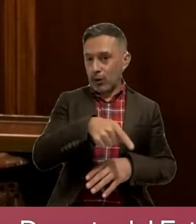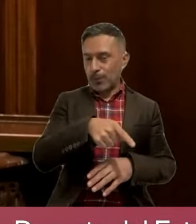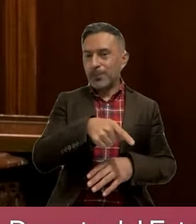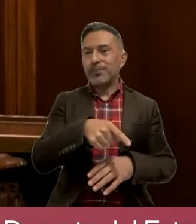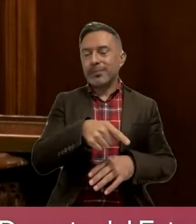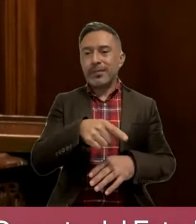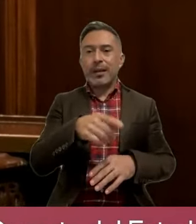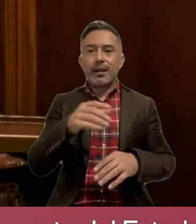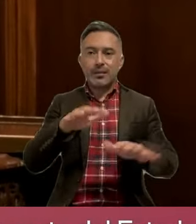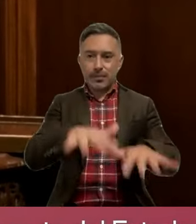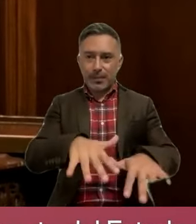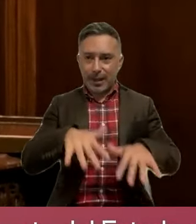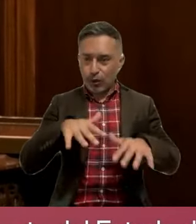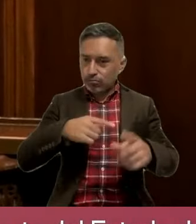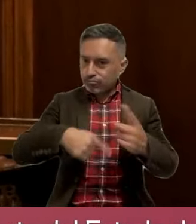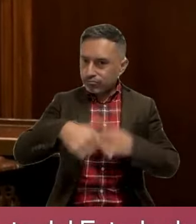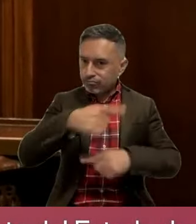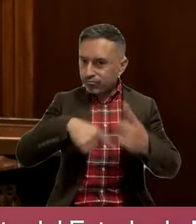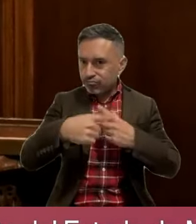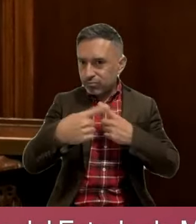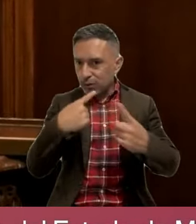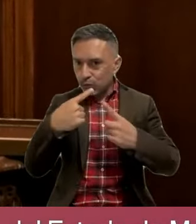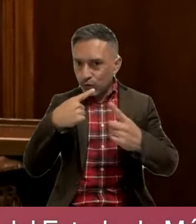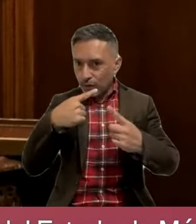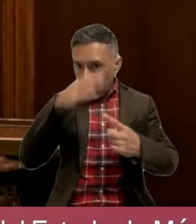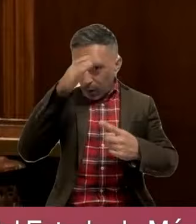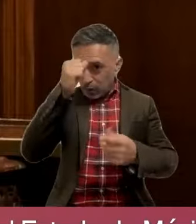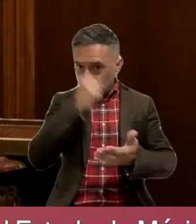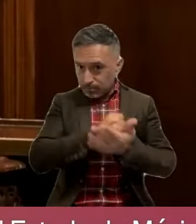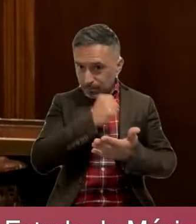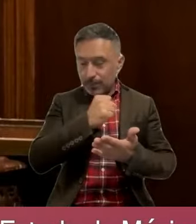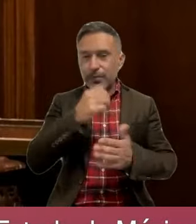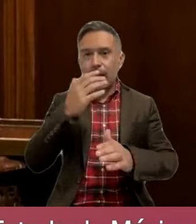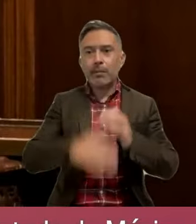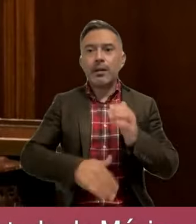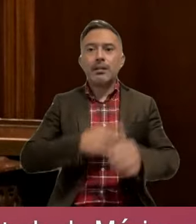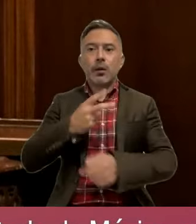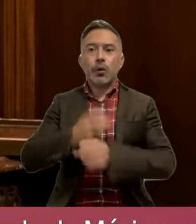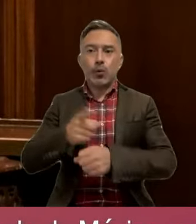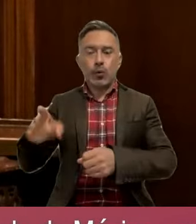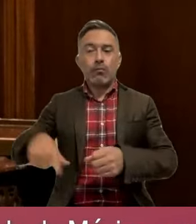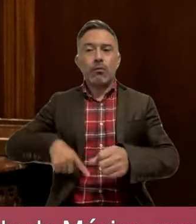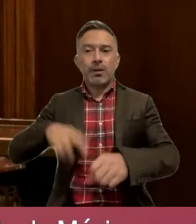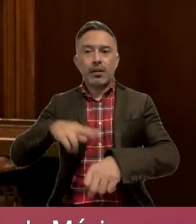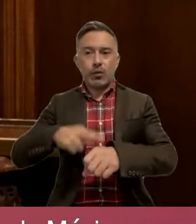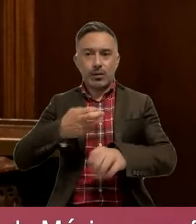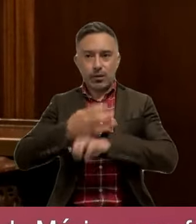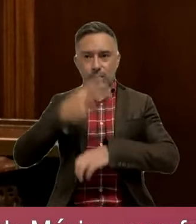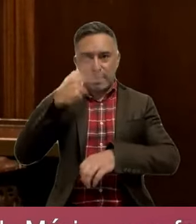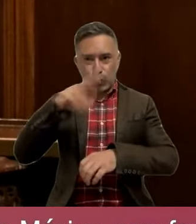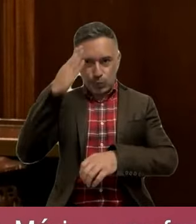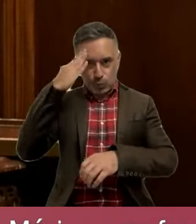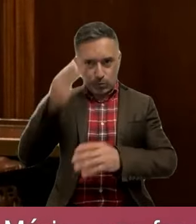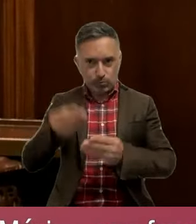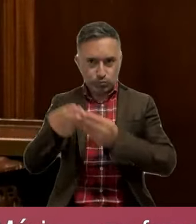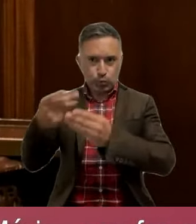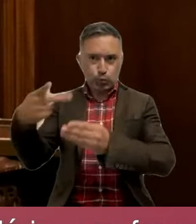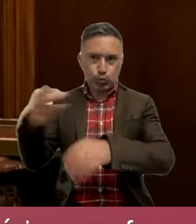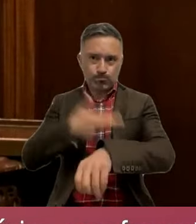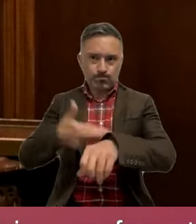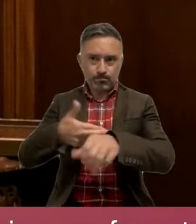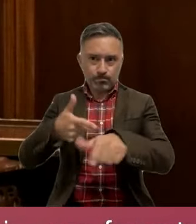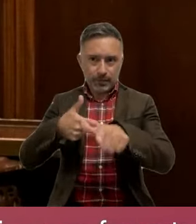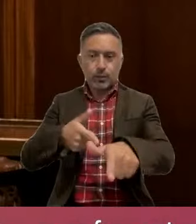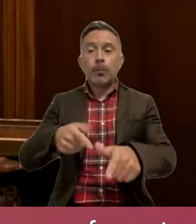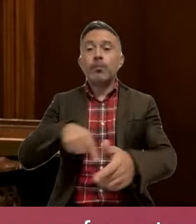legislatura en pleno, remítase a la titular del Poder Ejecutivo para los efectos procedentes, dado en el Palacio del Poder Legislativo,